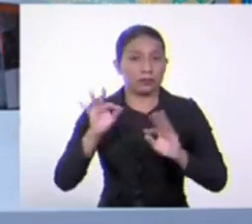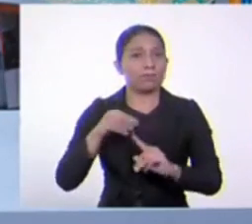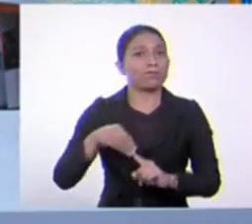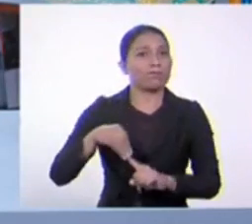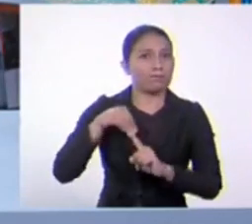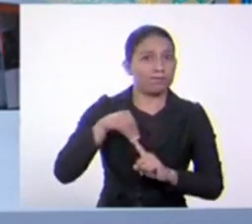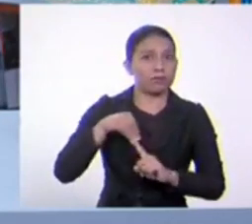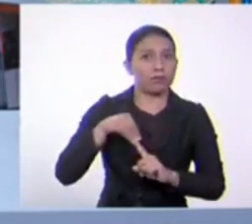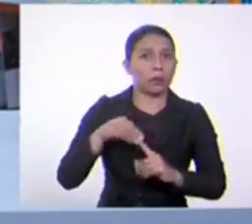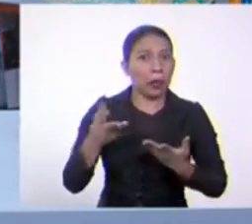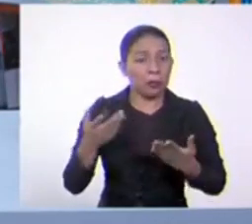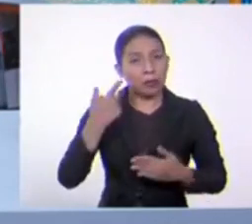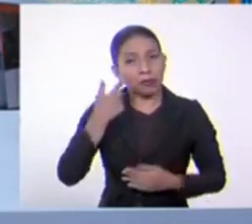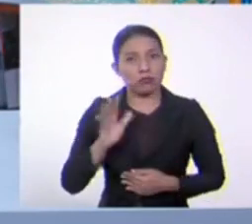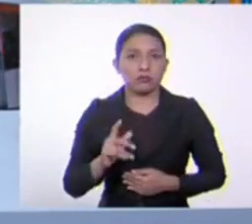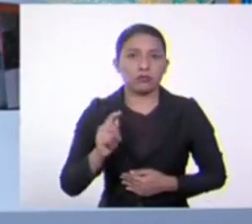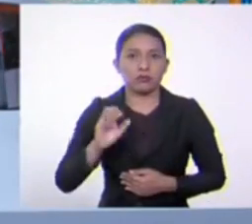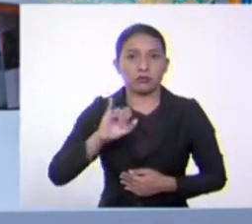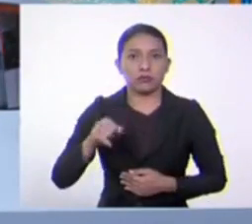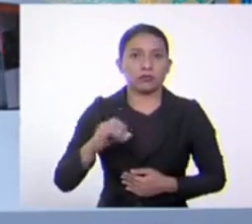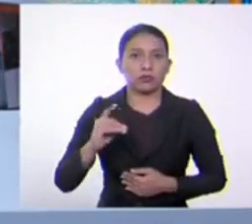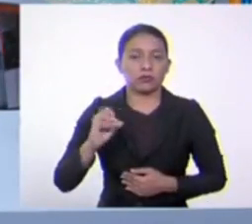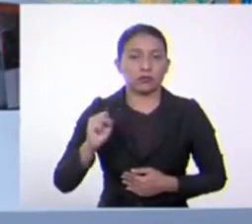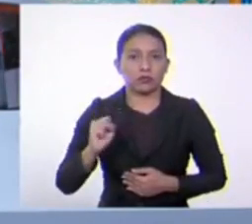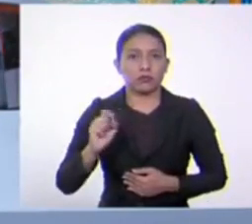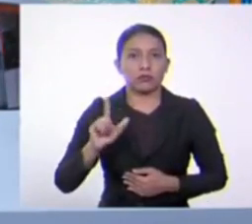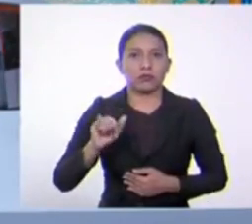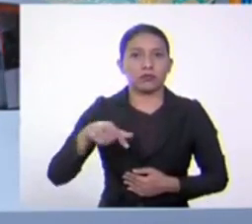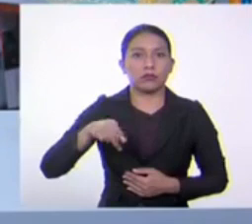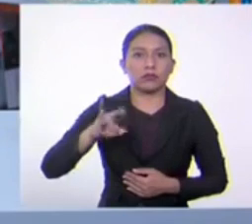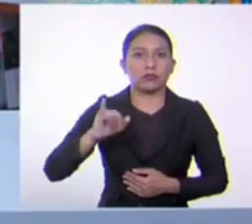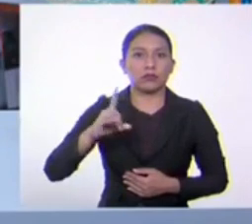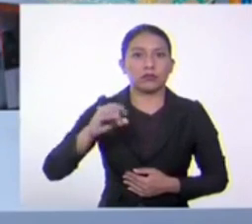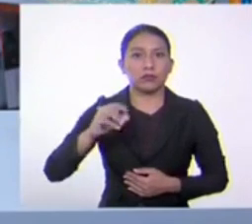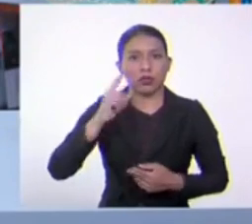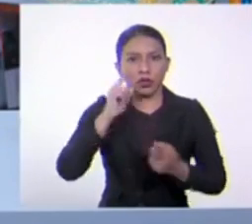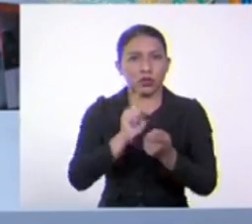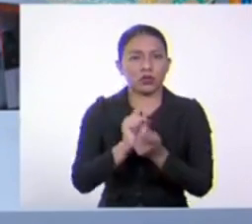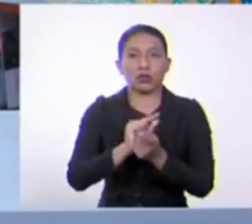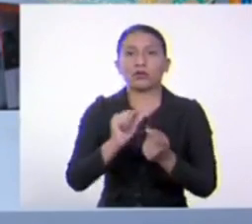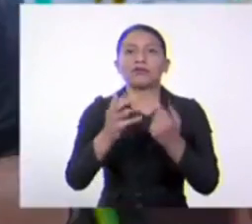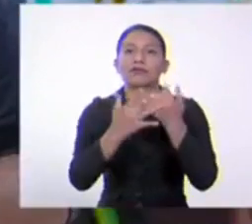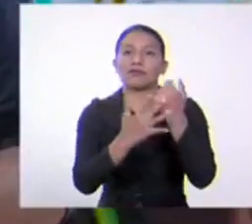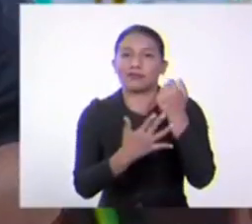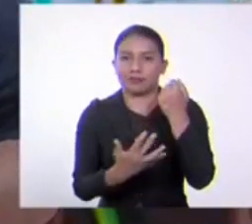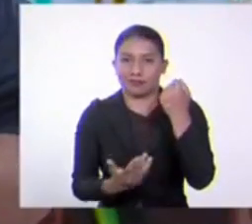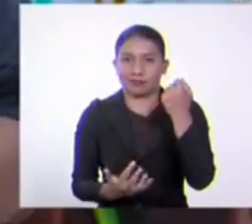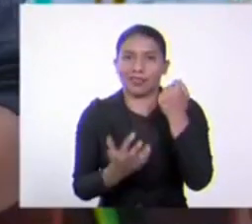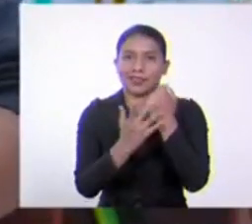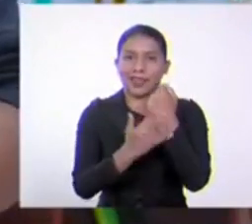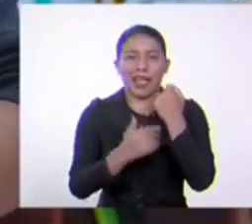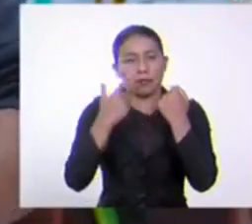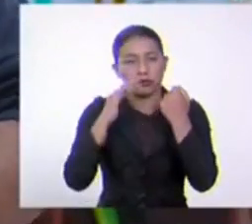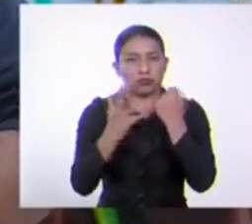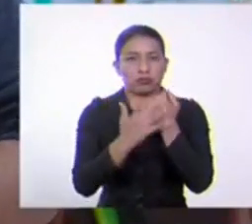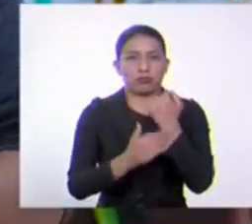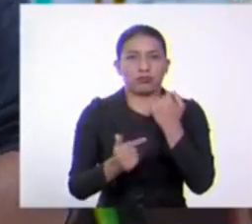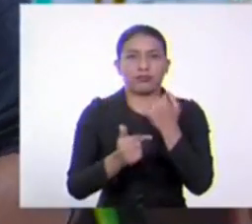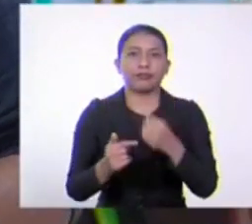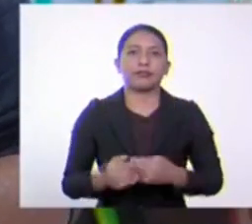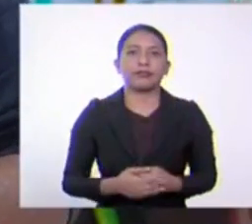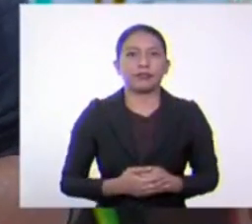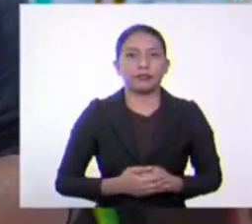especializados, como el tejido conectivo líquido que conocemos como la sangre. Hablando del